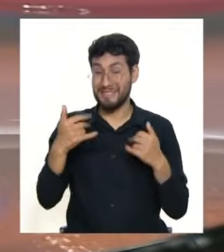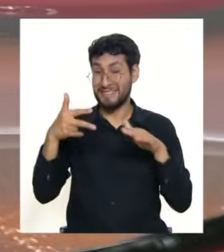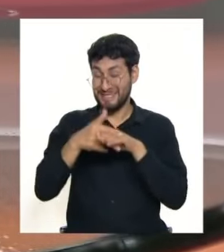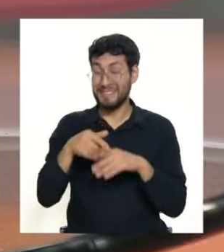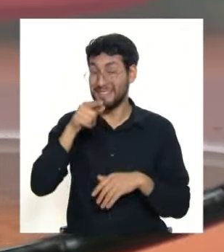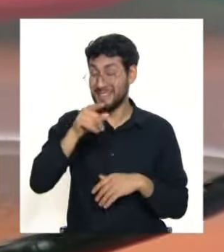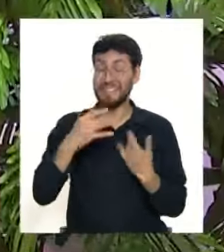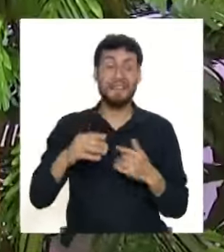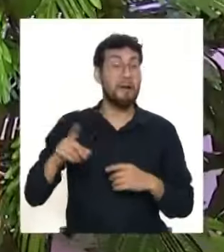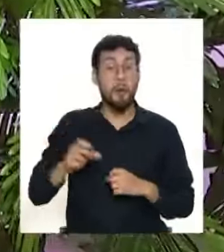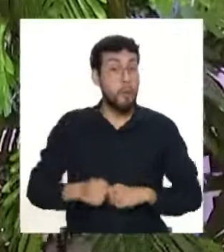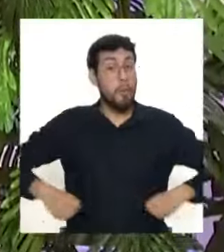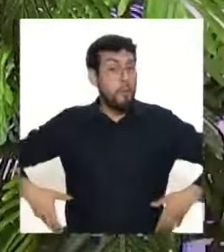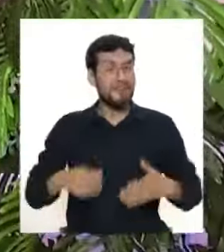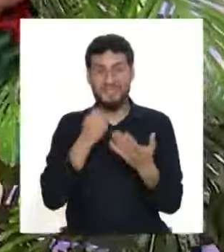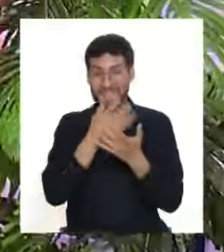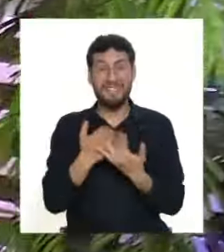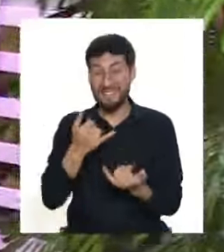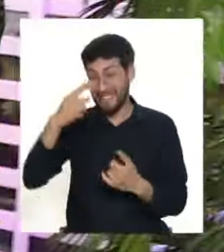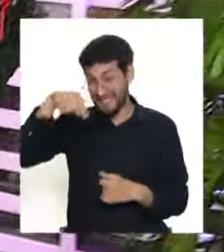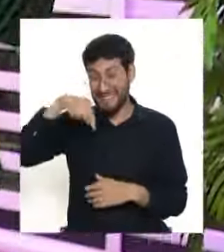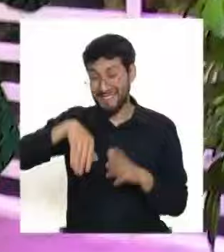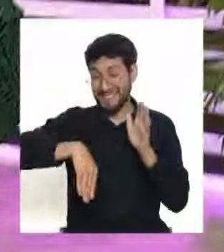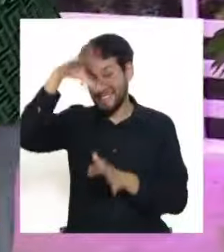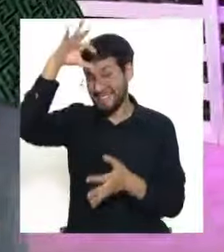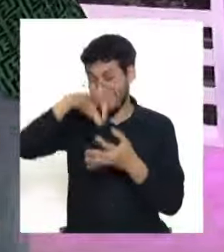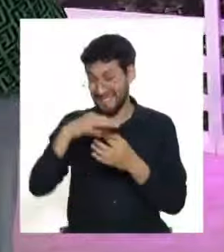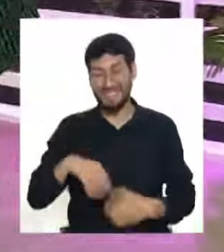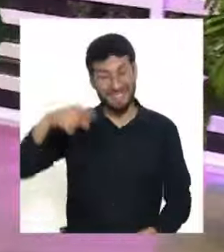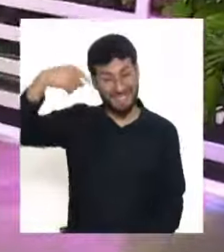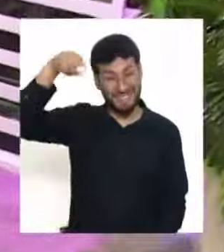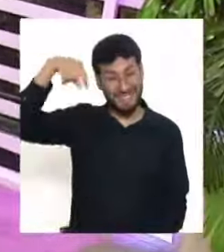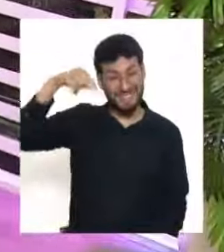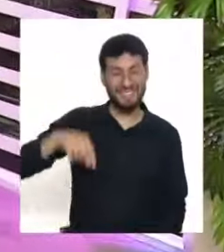Vamos a cortar luego de la pausa. No en te la muevas. Selva doy besos. Ya volvemos. Este es el magazine que nos une.